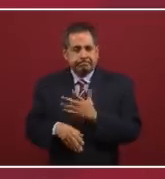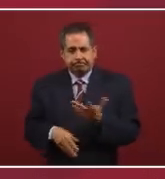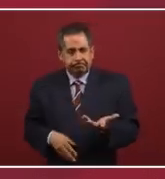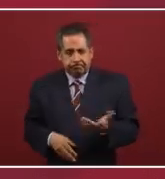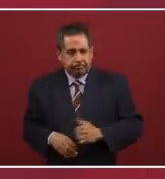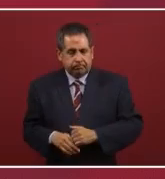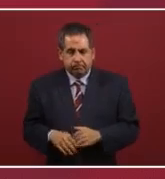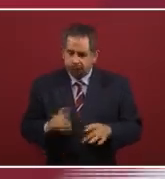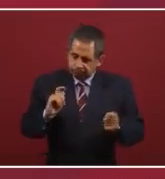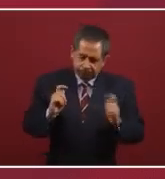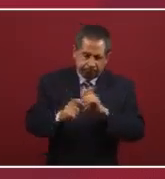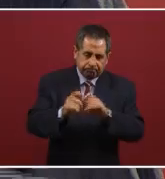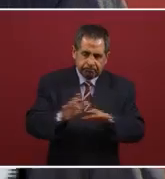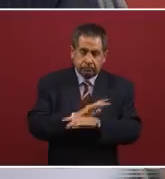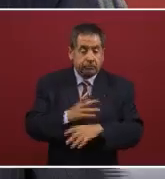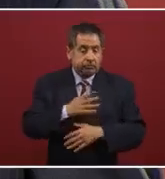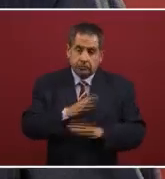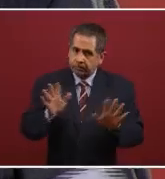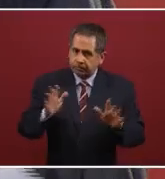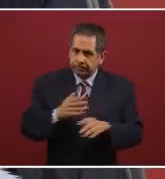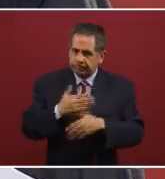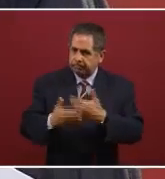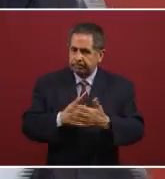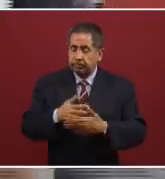ha evolucionado. Y qué bueno, ¿no? Por el bien de todos.